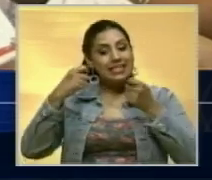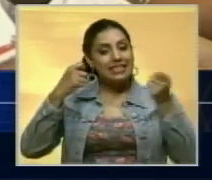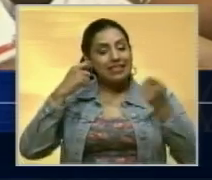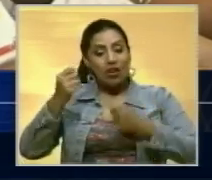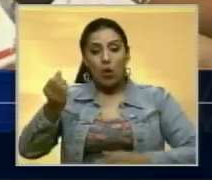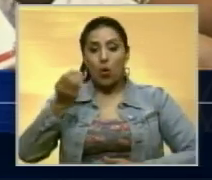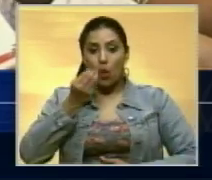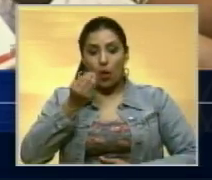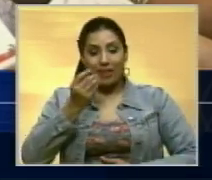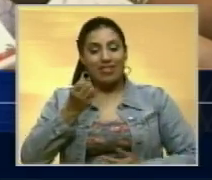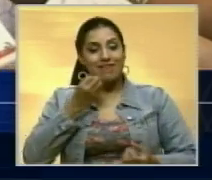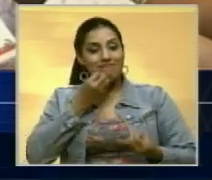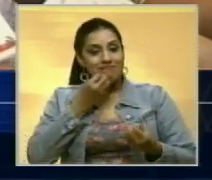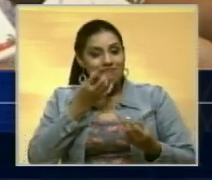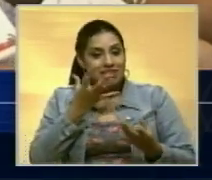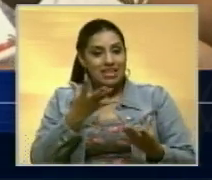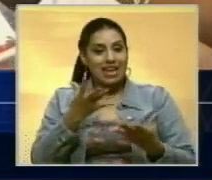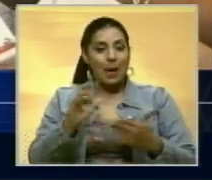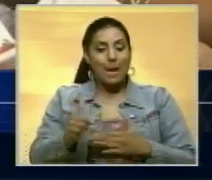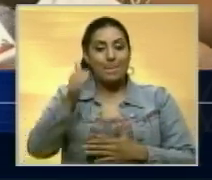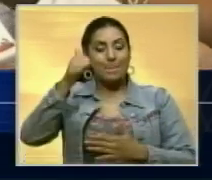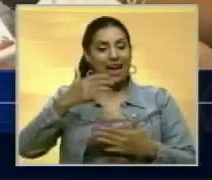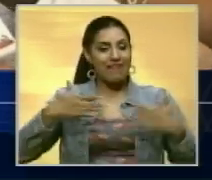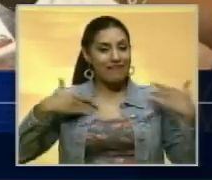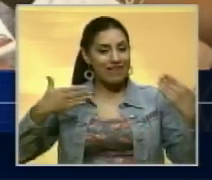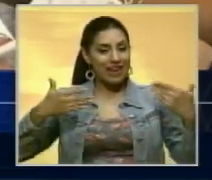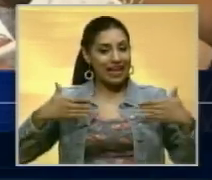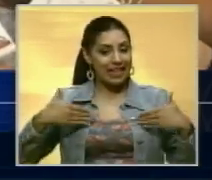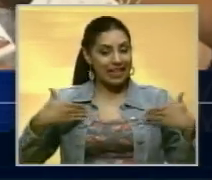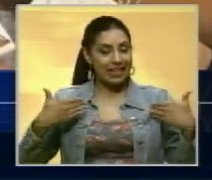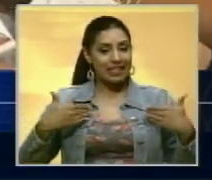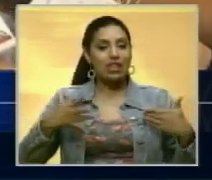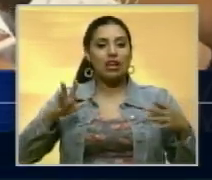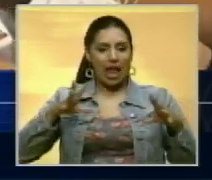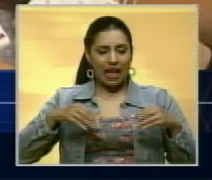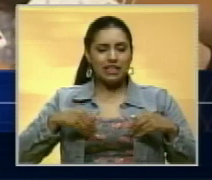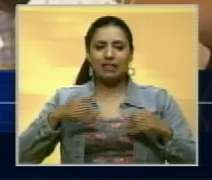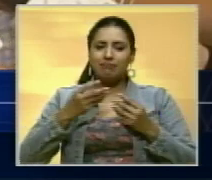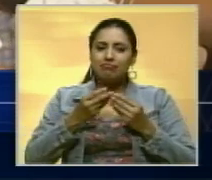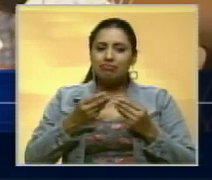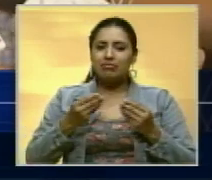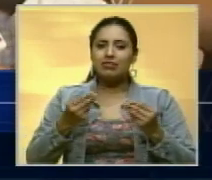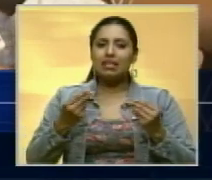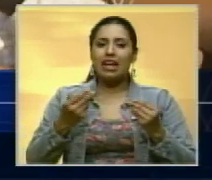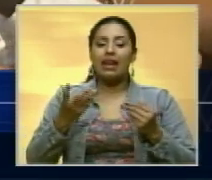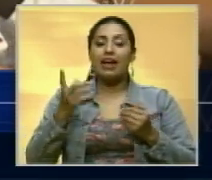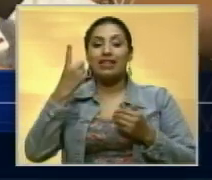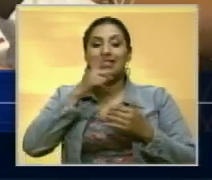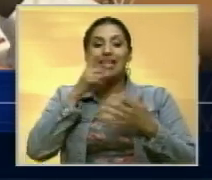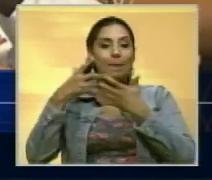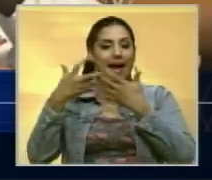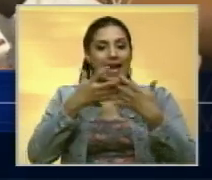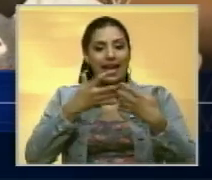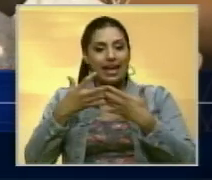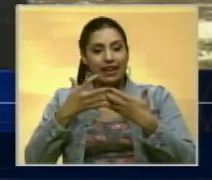distribución de alimentos y en el bienestar y la mayor suma de felicidad, y lo asume por la sencilla razón que es una guerra. Finalmente, el gobernador